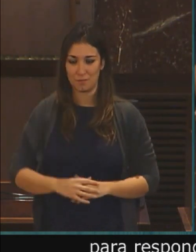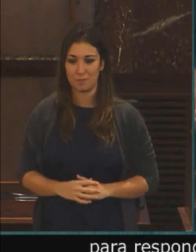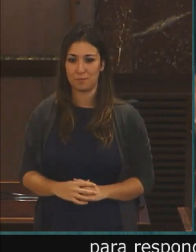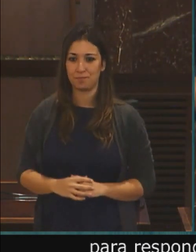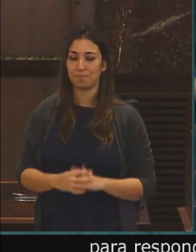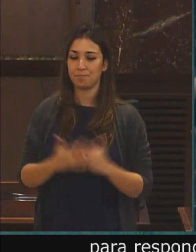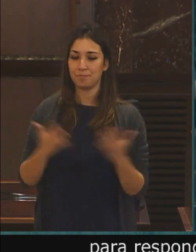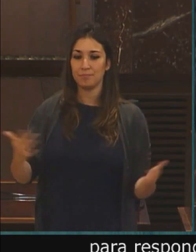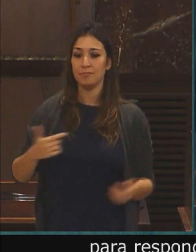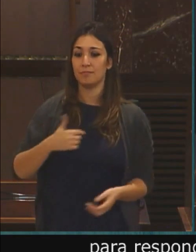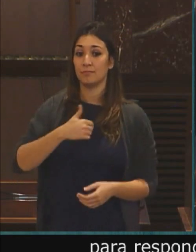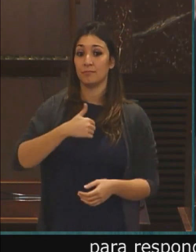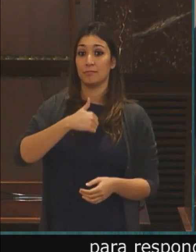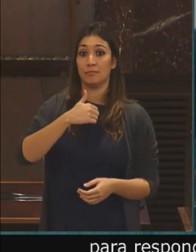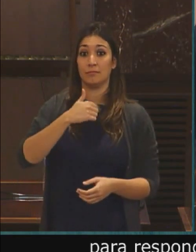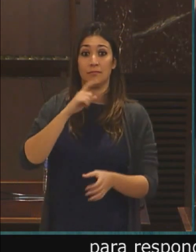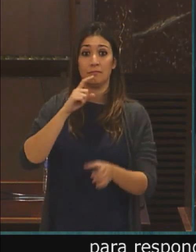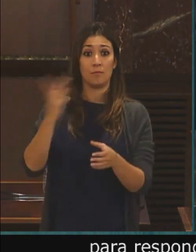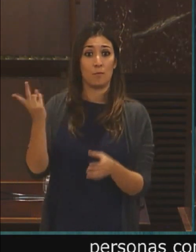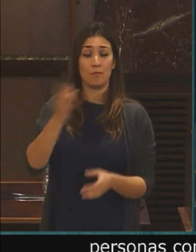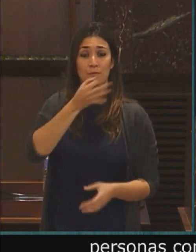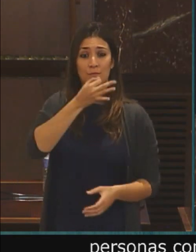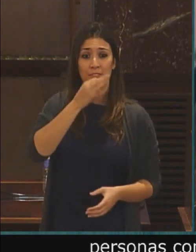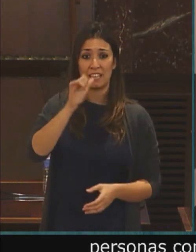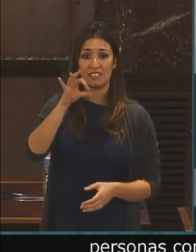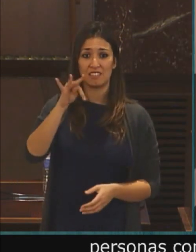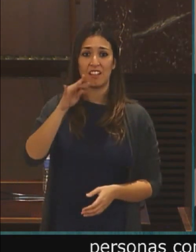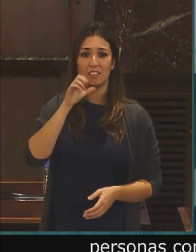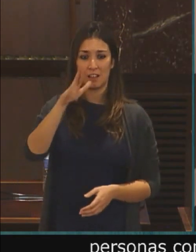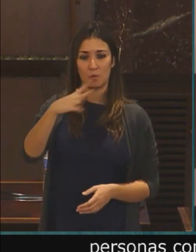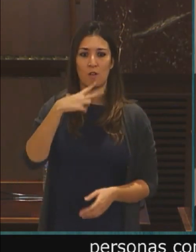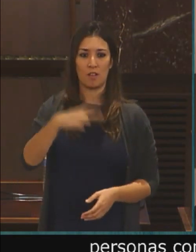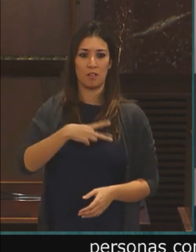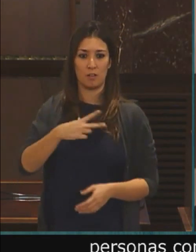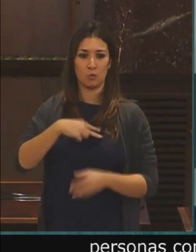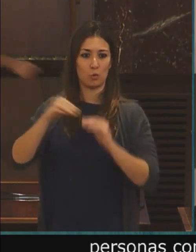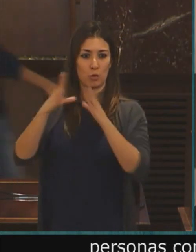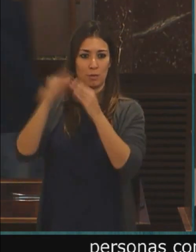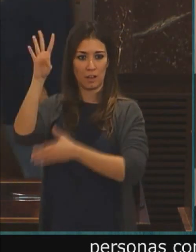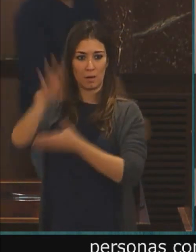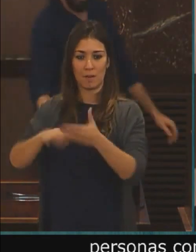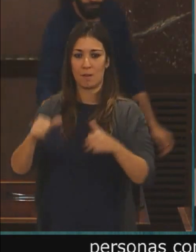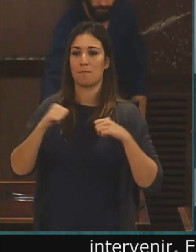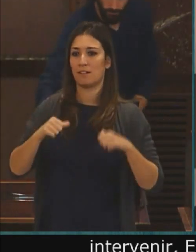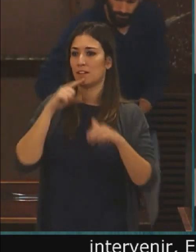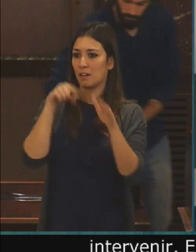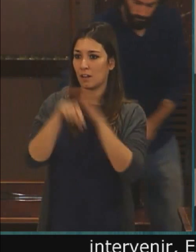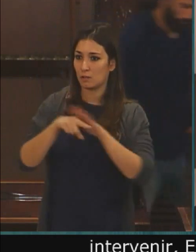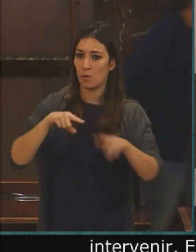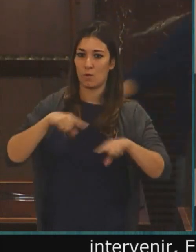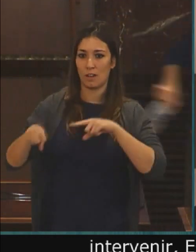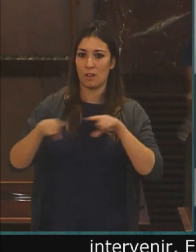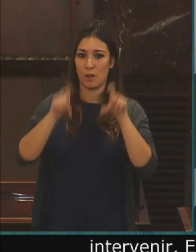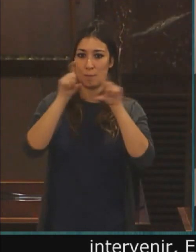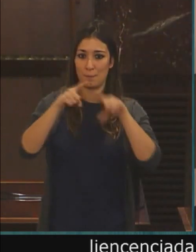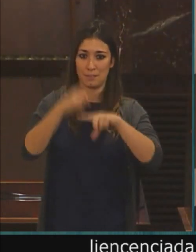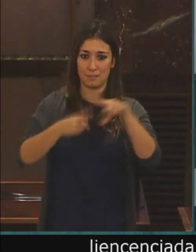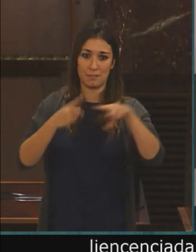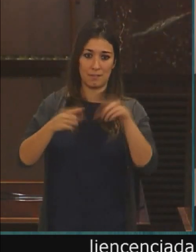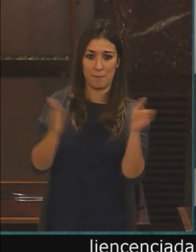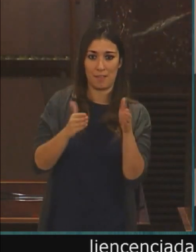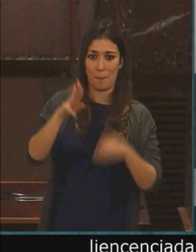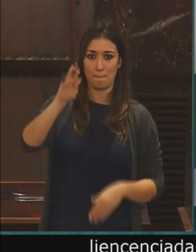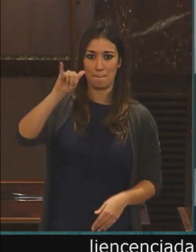Y van a intervenir Esther Requena Olea, que es licenciada en Derecho por la Universidad de Barcelona, máster en Gestión y Dirección de Pequeñas y Medianas